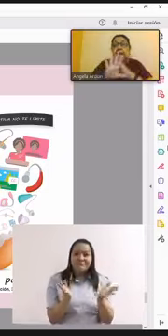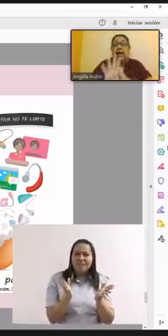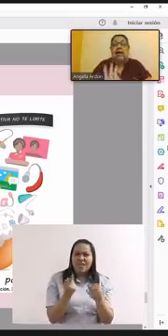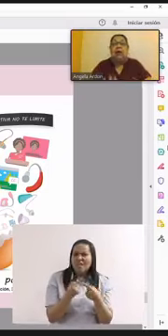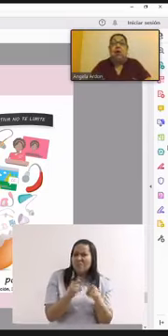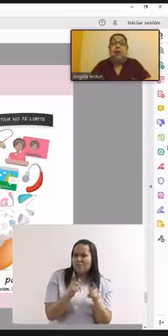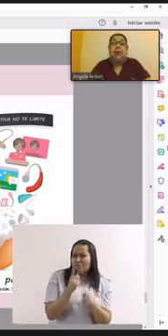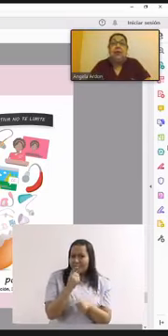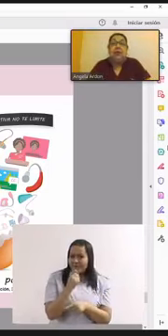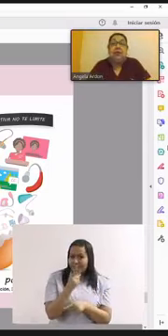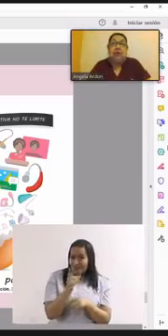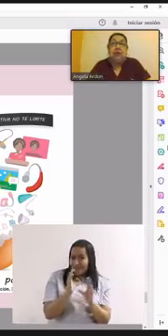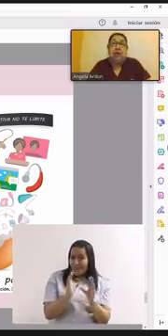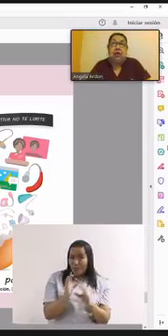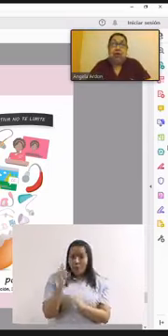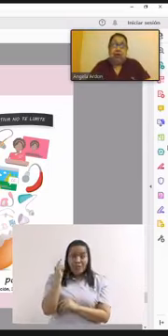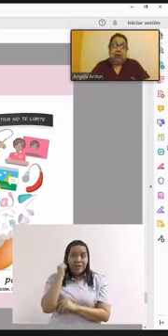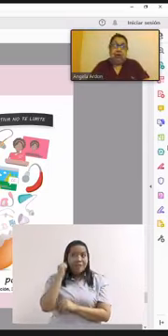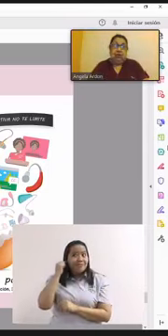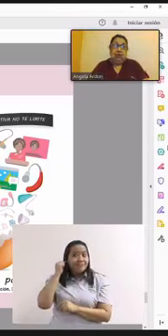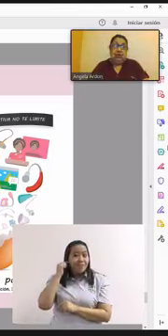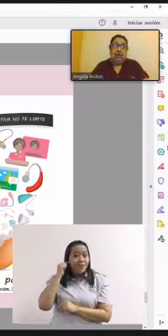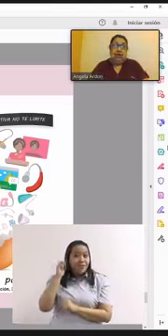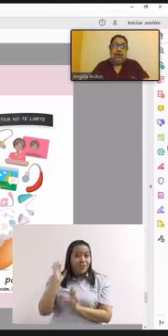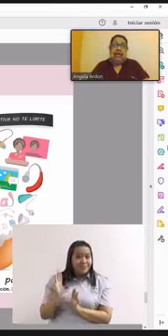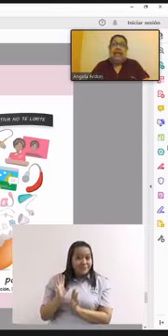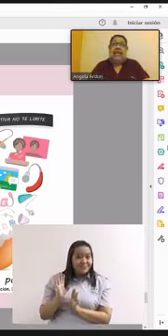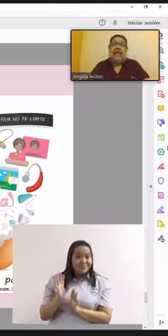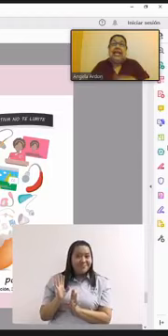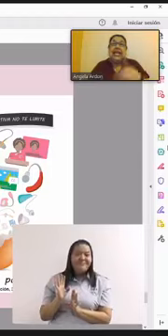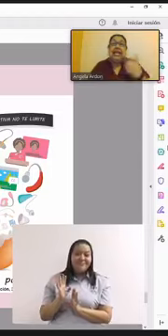cuida cómo percibimos los oídos?